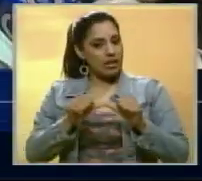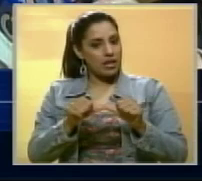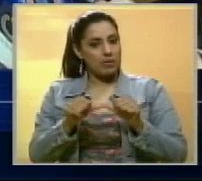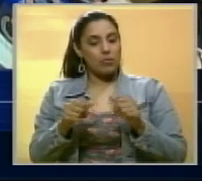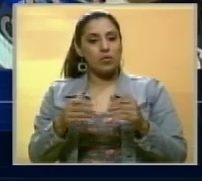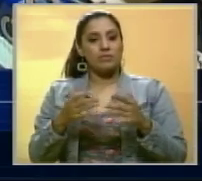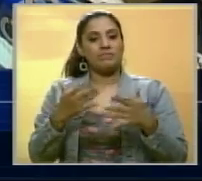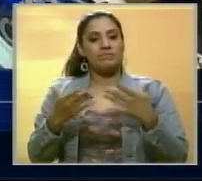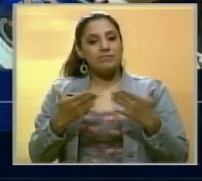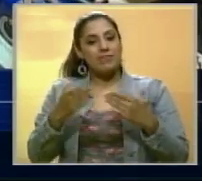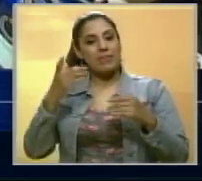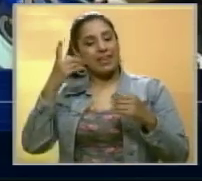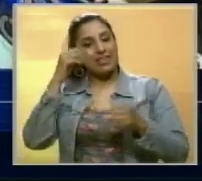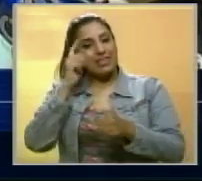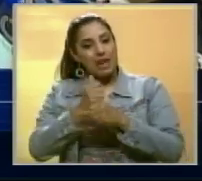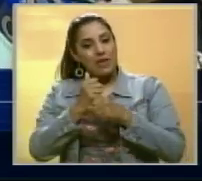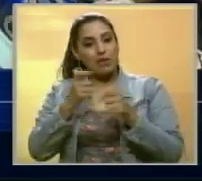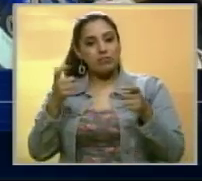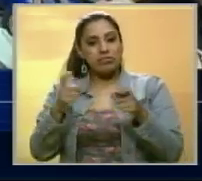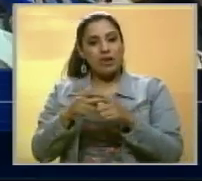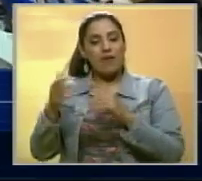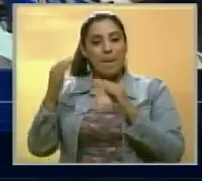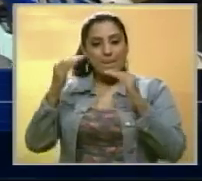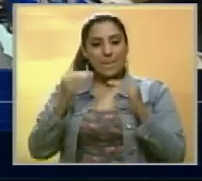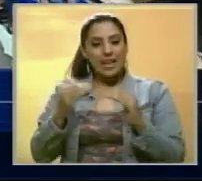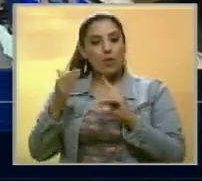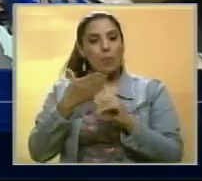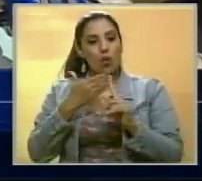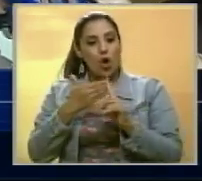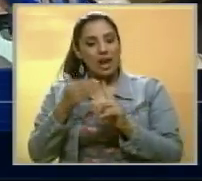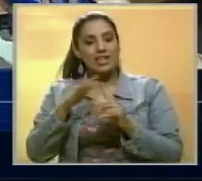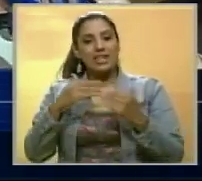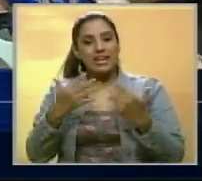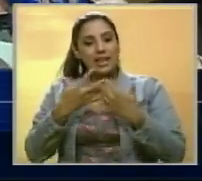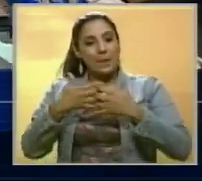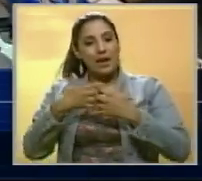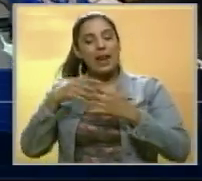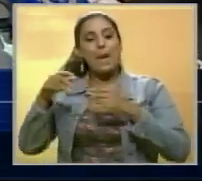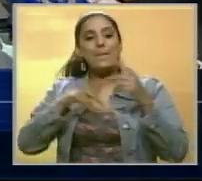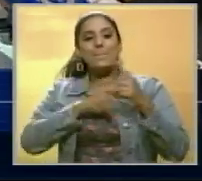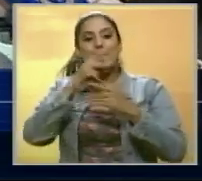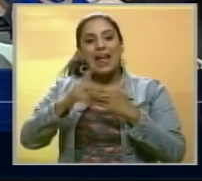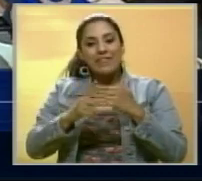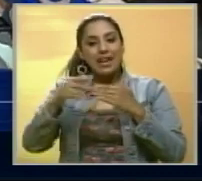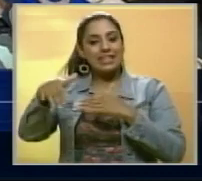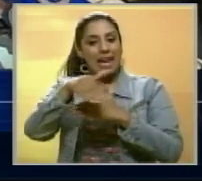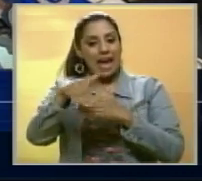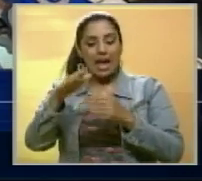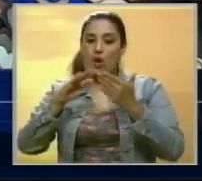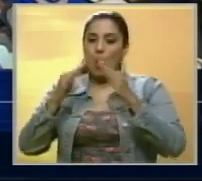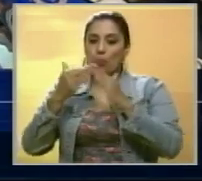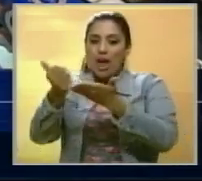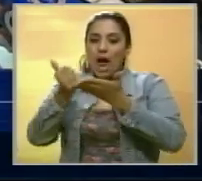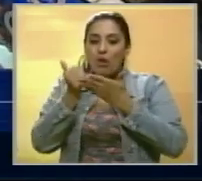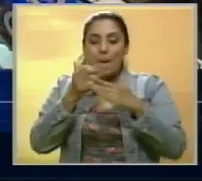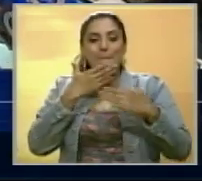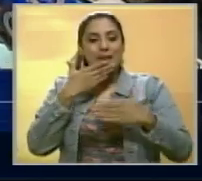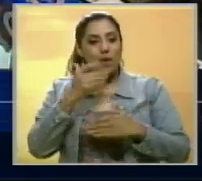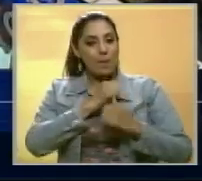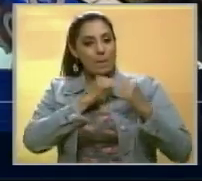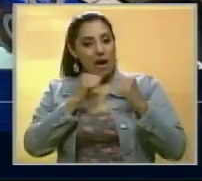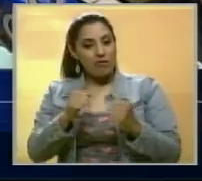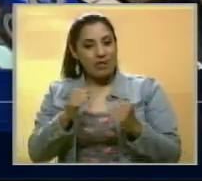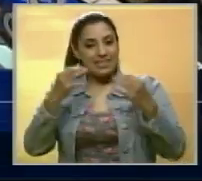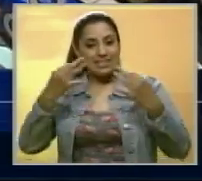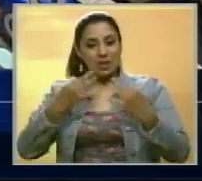esa dinámica de reducción de la violencia a través de planes en la calle con la comunidad, para fortalecer